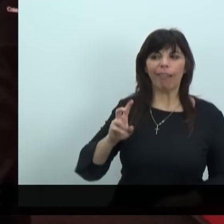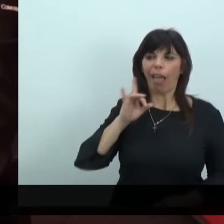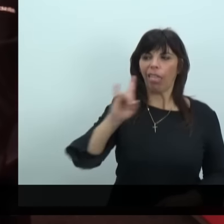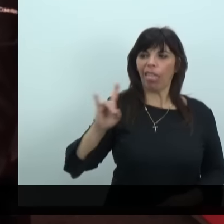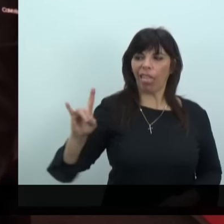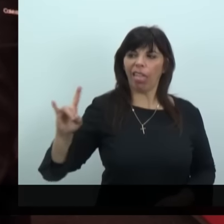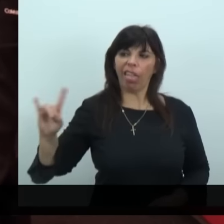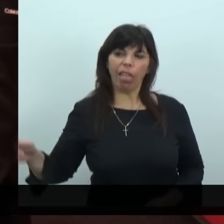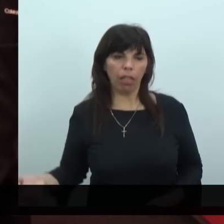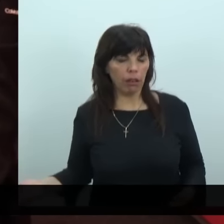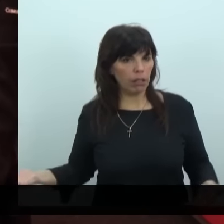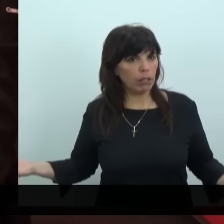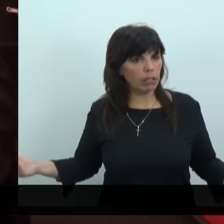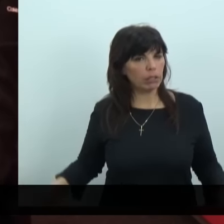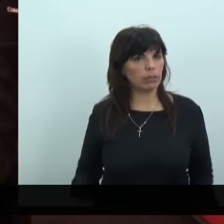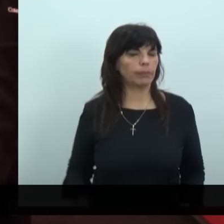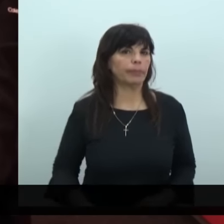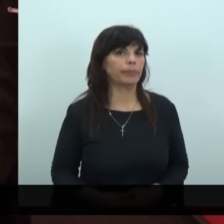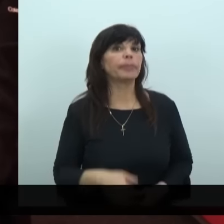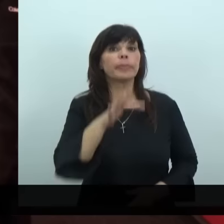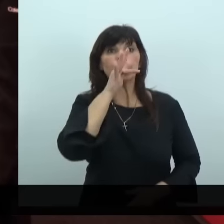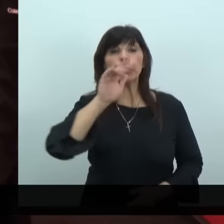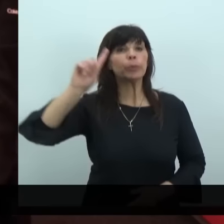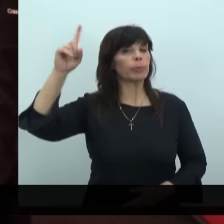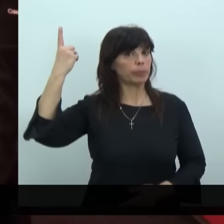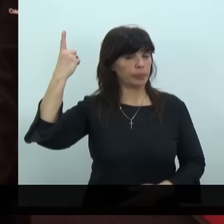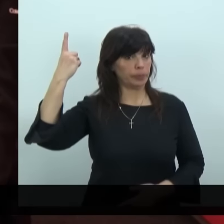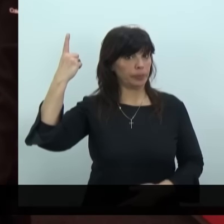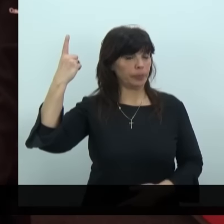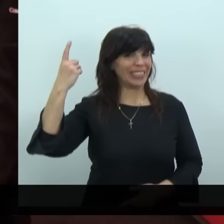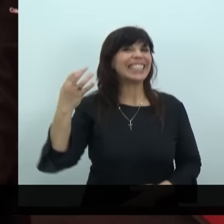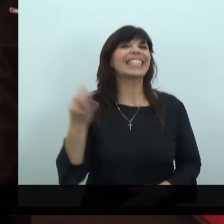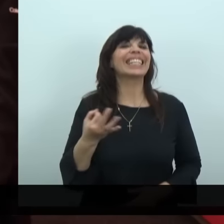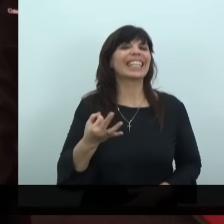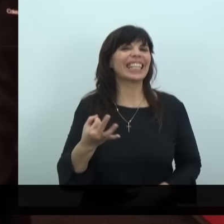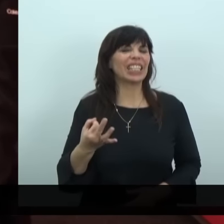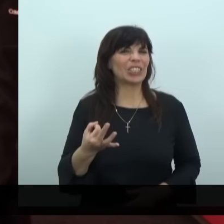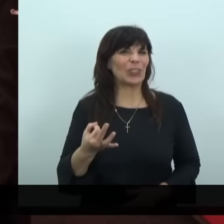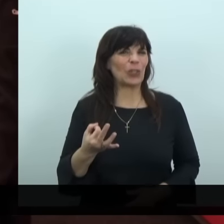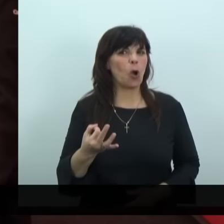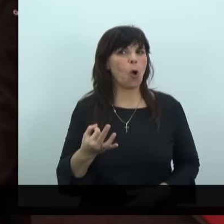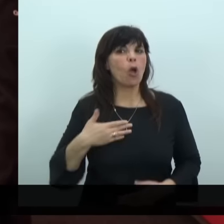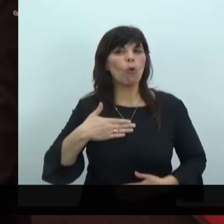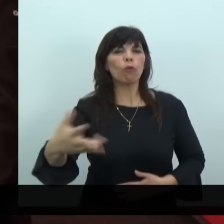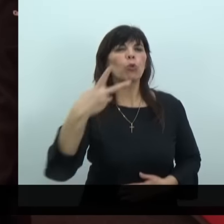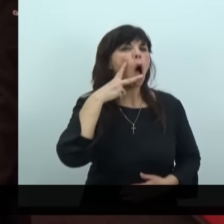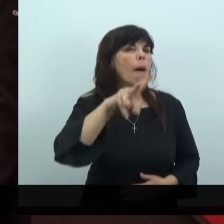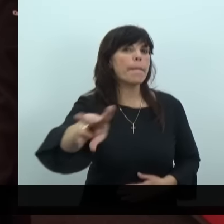Las promesas de Dios, queridos, oíme, no son ilusiones, sino visiones.